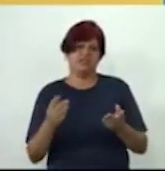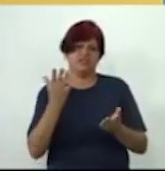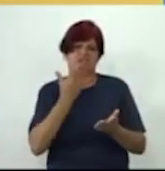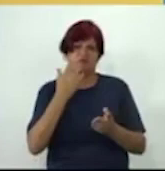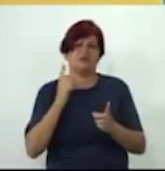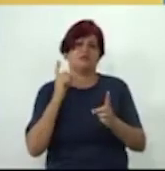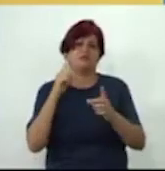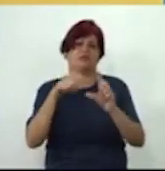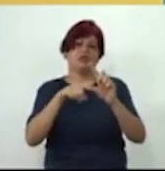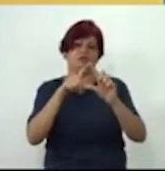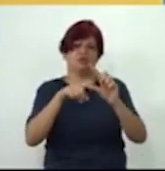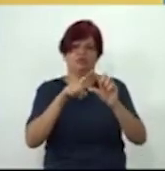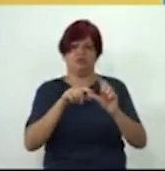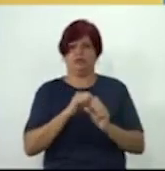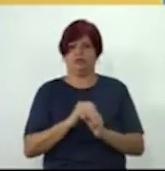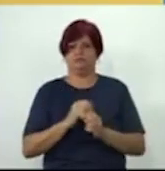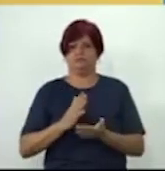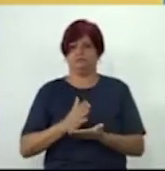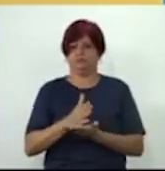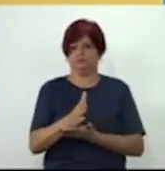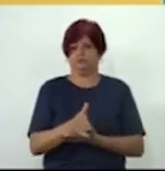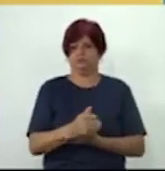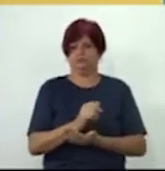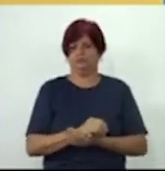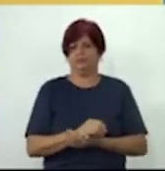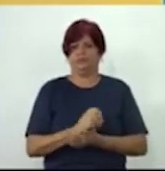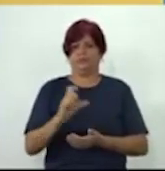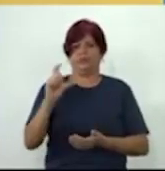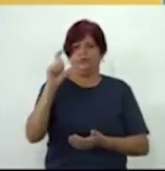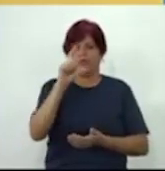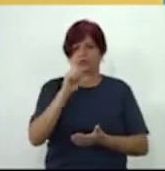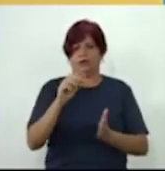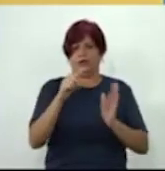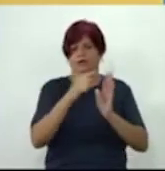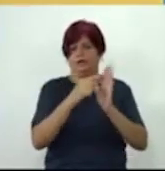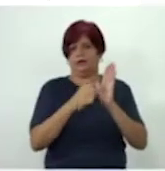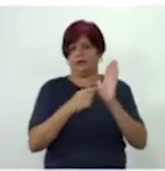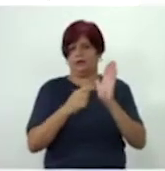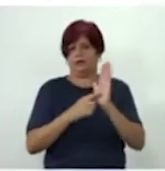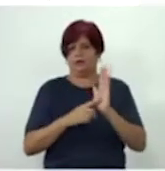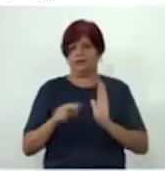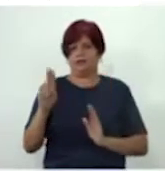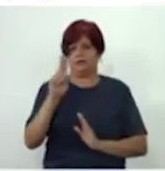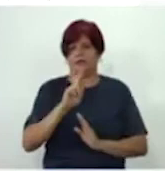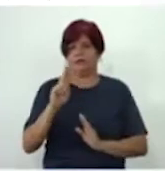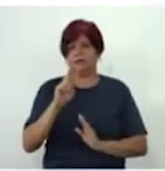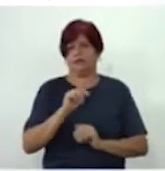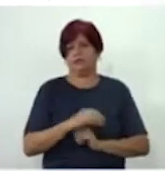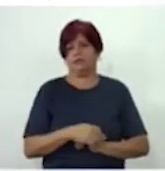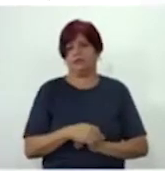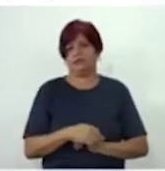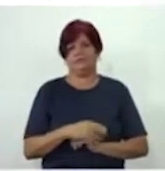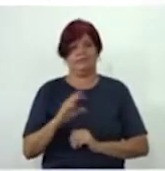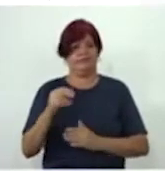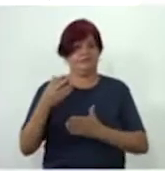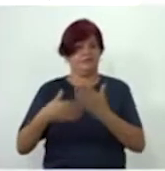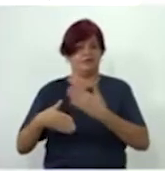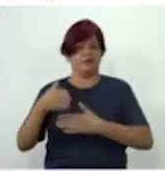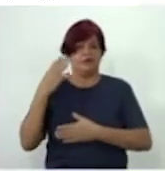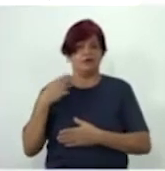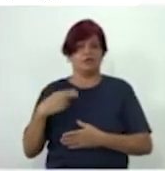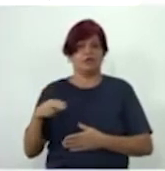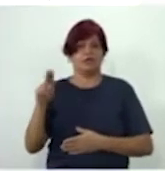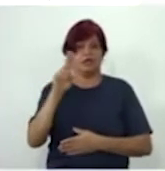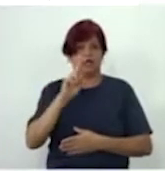Continuamos con la caracterización de la unidad. Le decía ahorita que en la unidad número